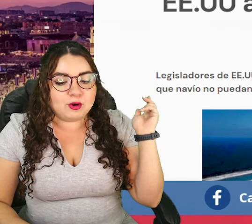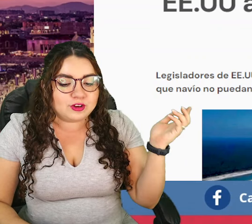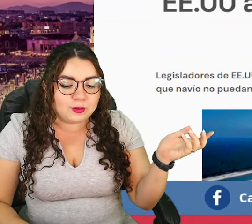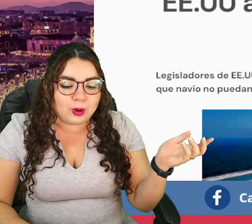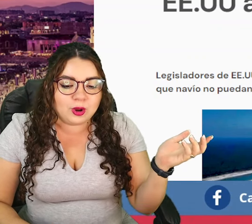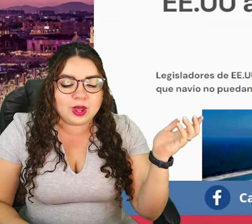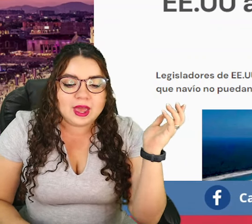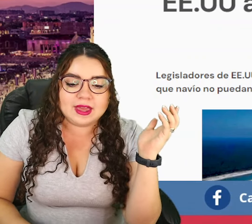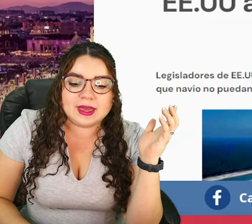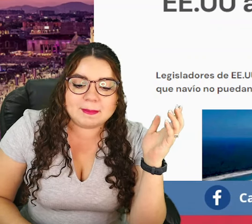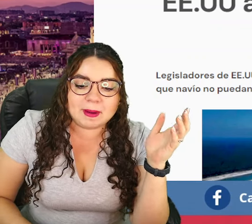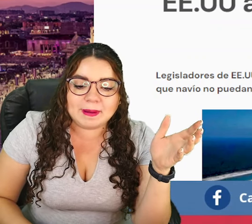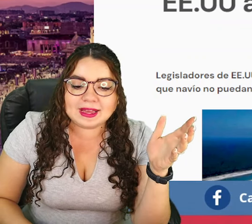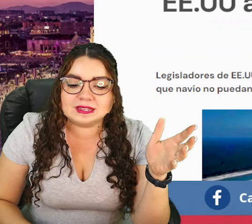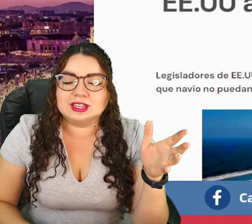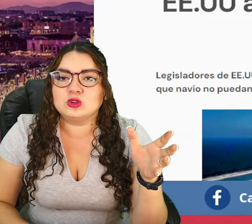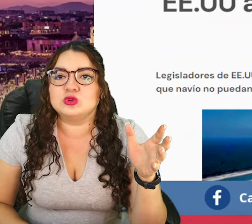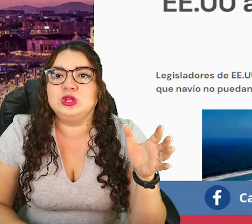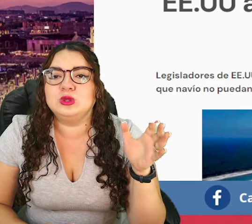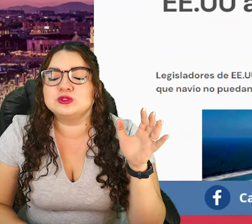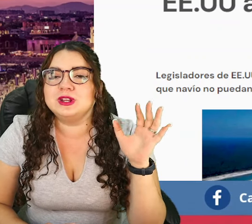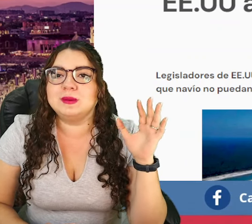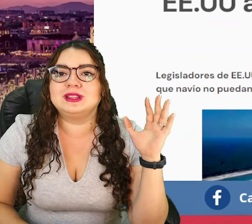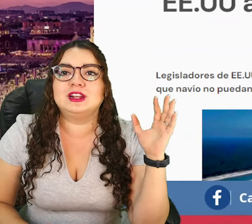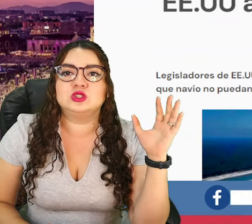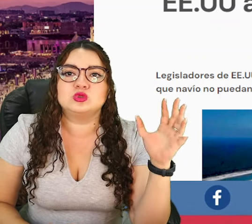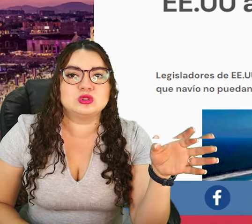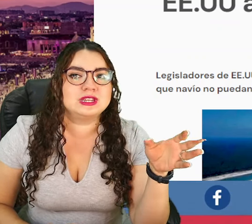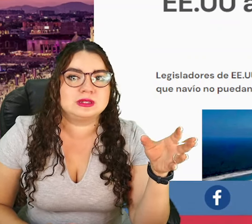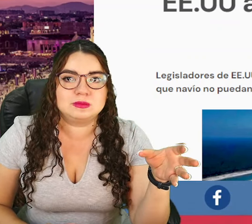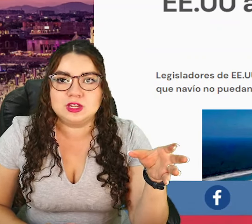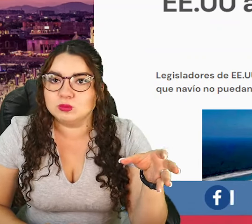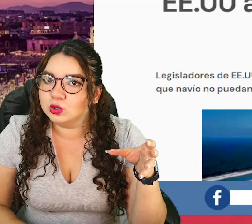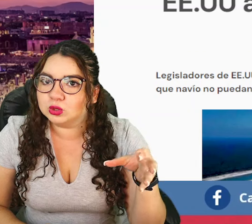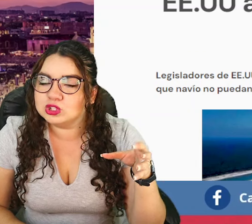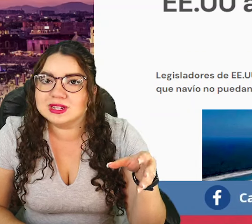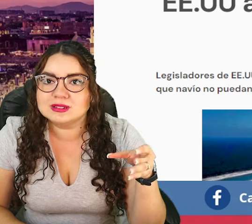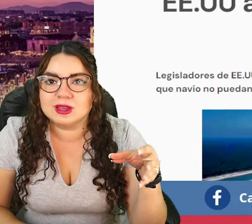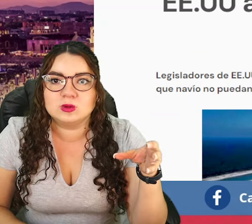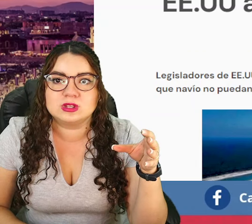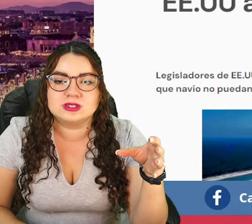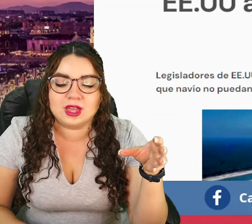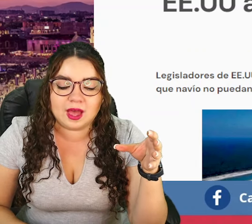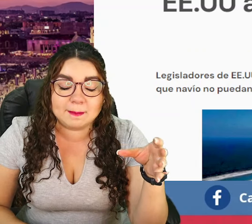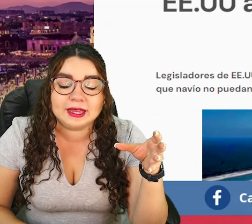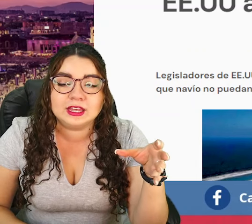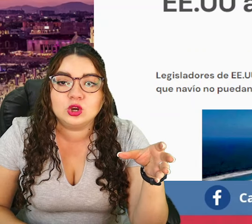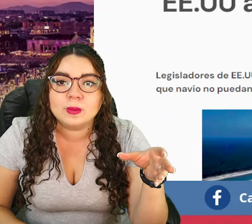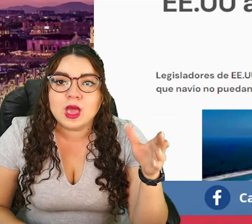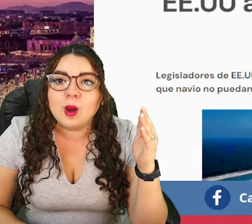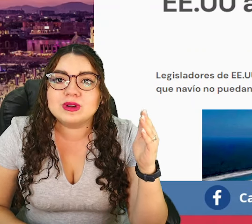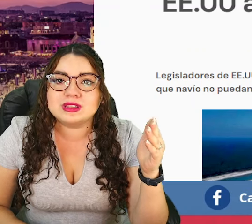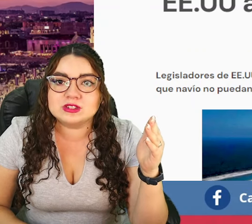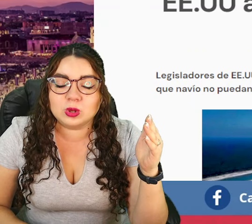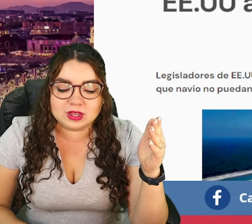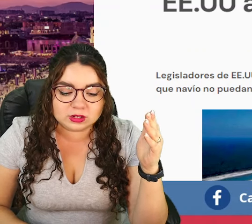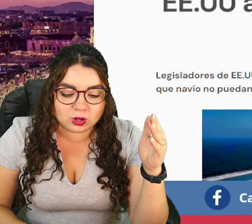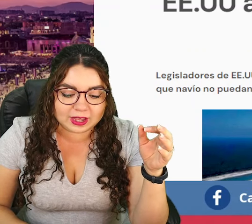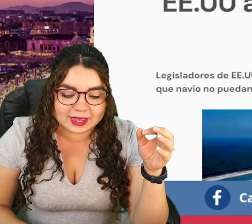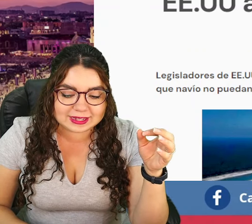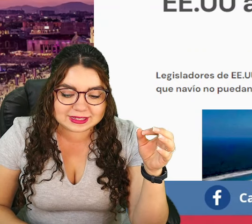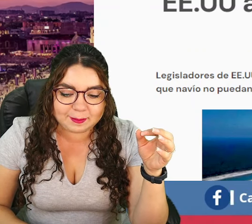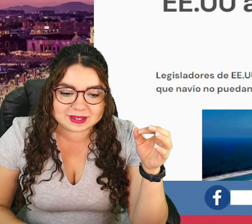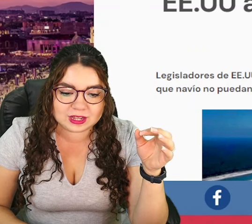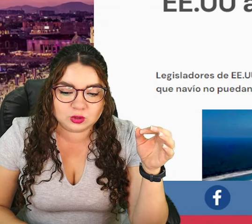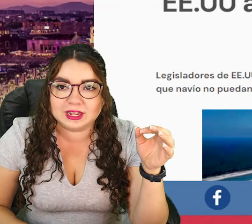dijeran, por favor, papá de Estados Unidos, ven a meter tus sucias y muy cochinas manos a México, pues esto es lo